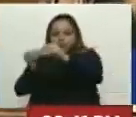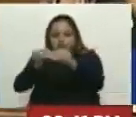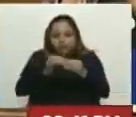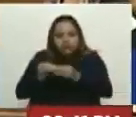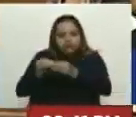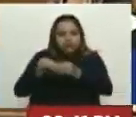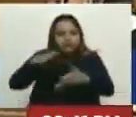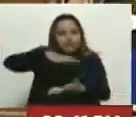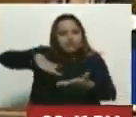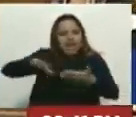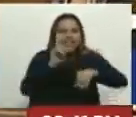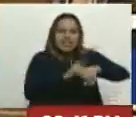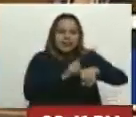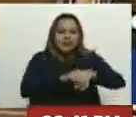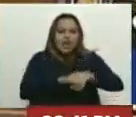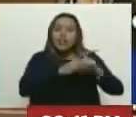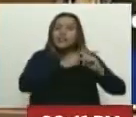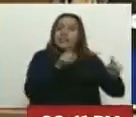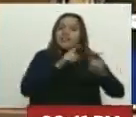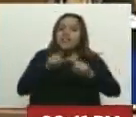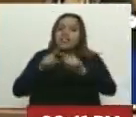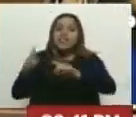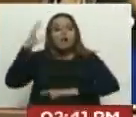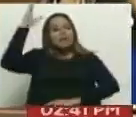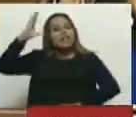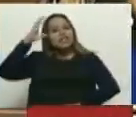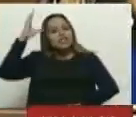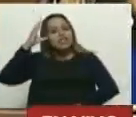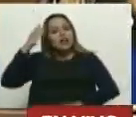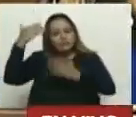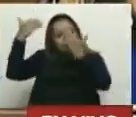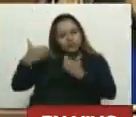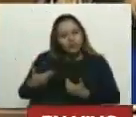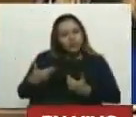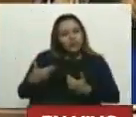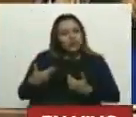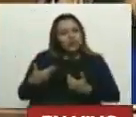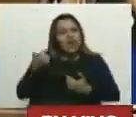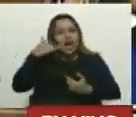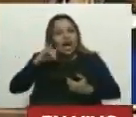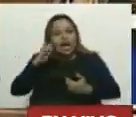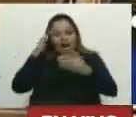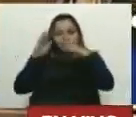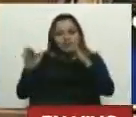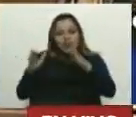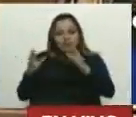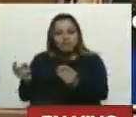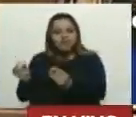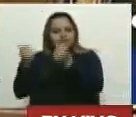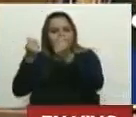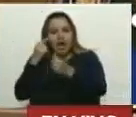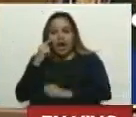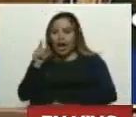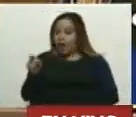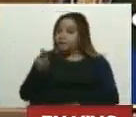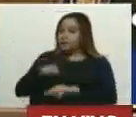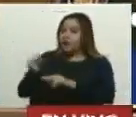espacio, en el tiempo. Hay distintas habilidades que si uno está pendiente, rápidamente nota